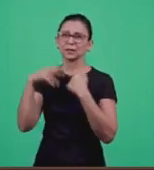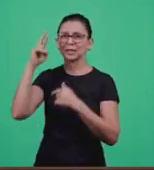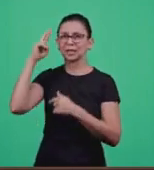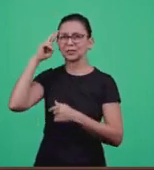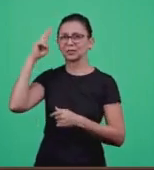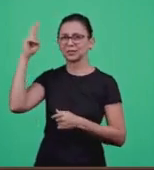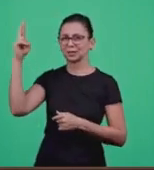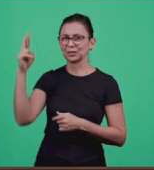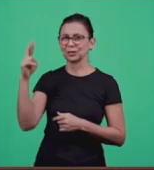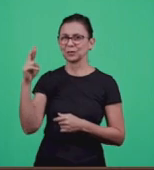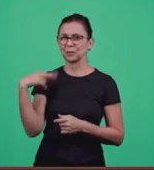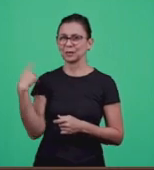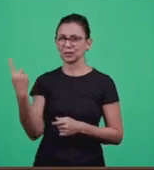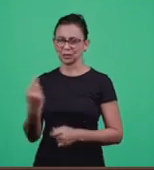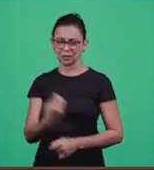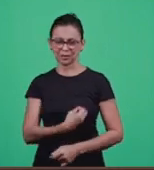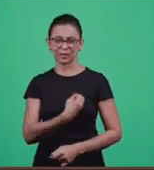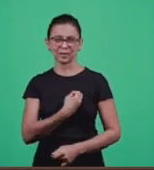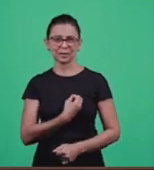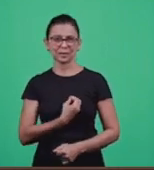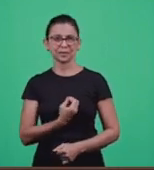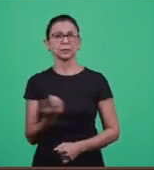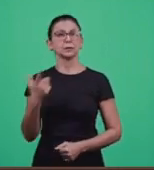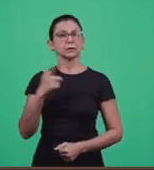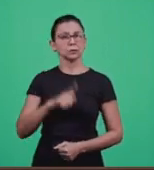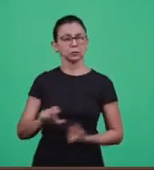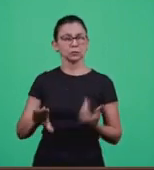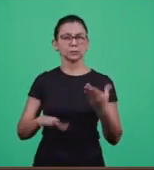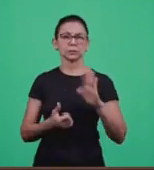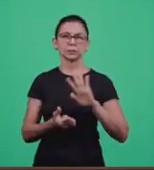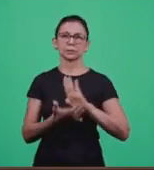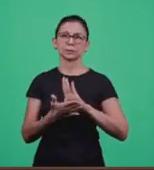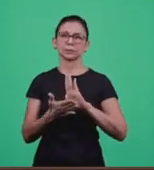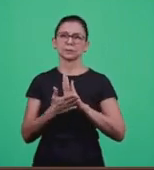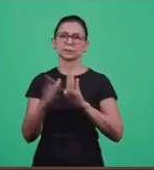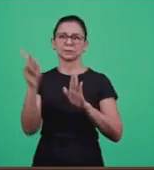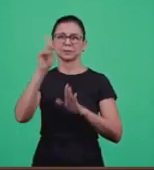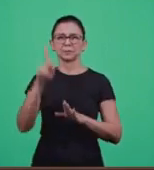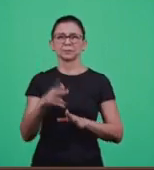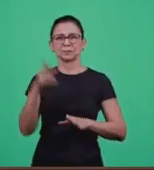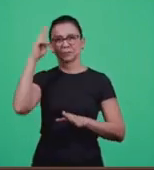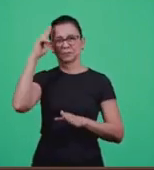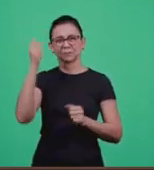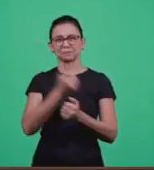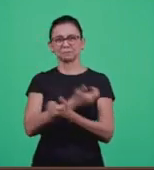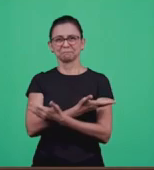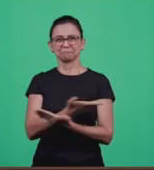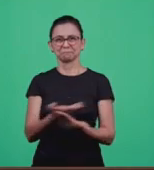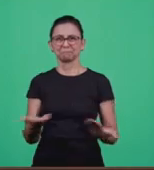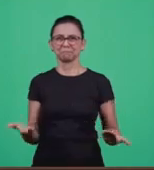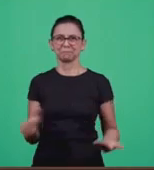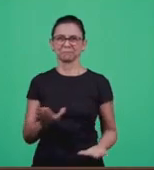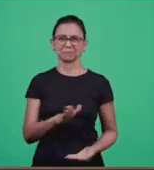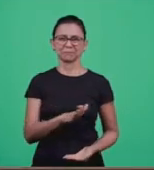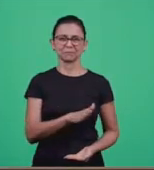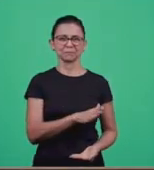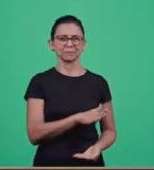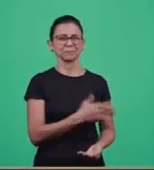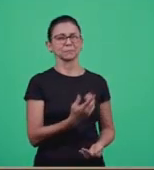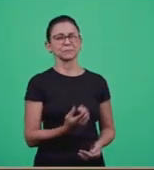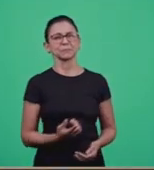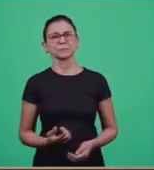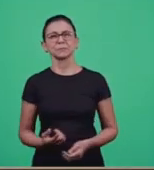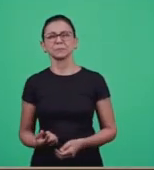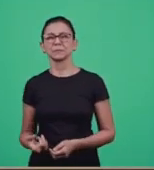descubrir aquello que el Señor tiene cada día para nuestra vida. Ahora nosotros vamos a cantar un loor más. A todos